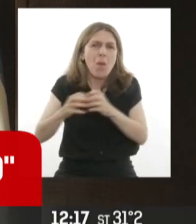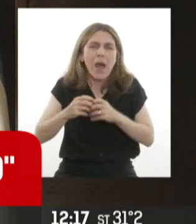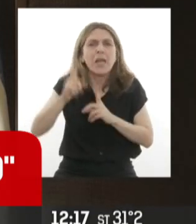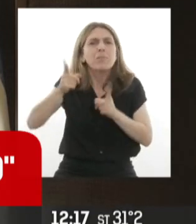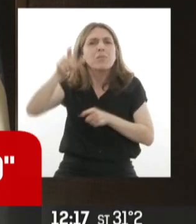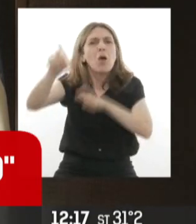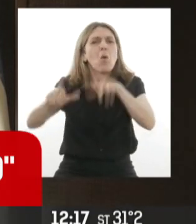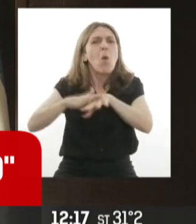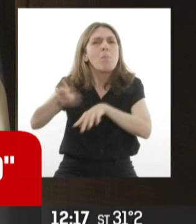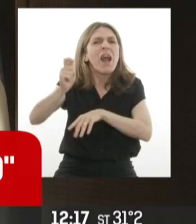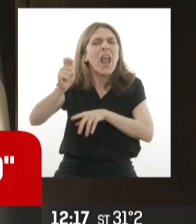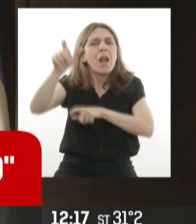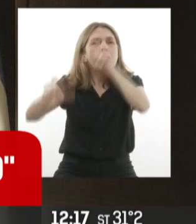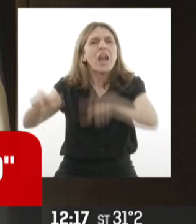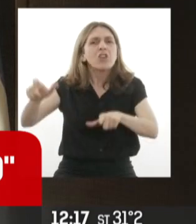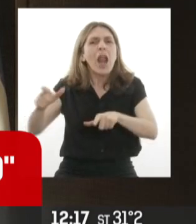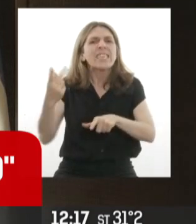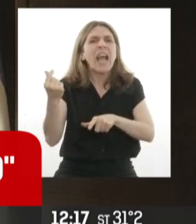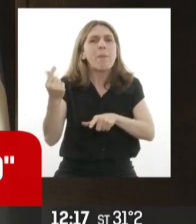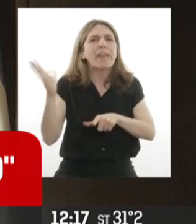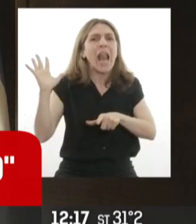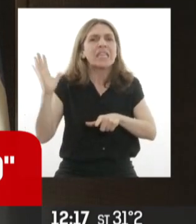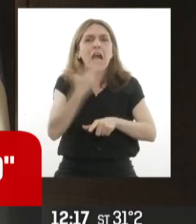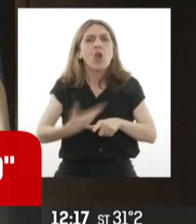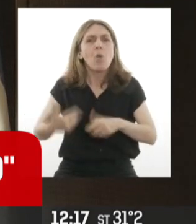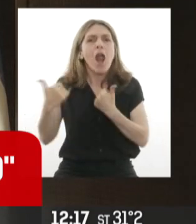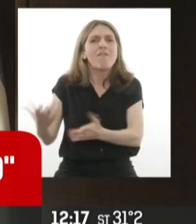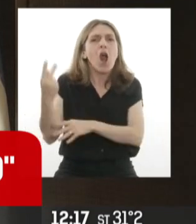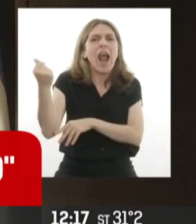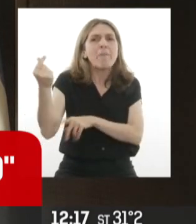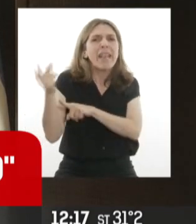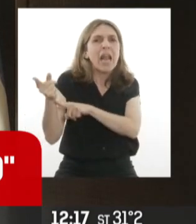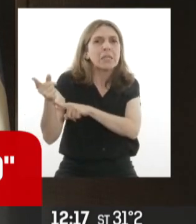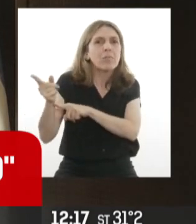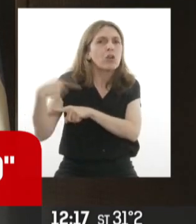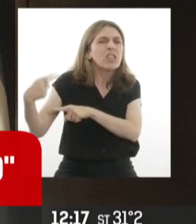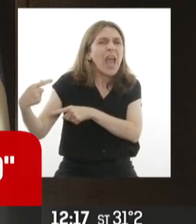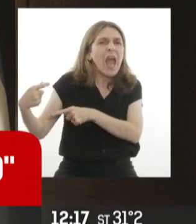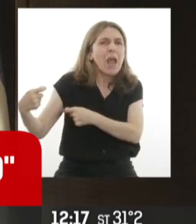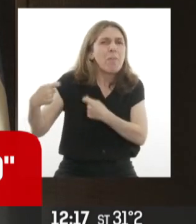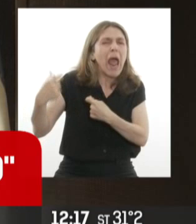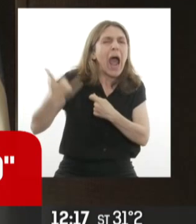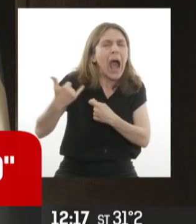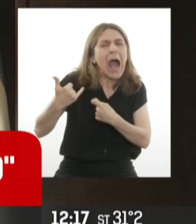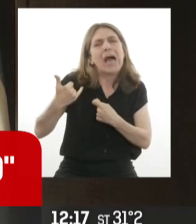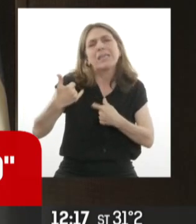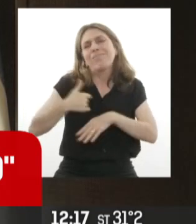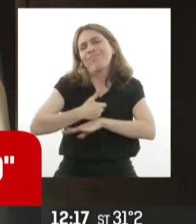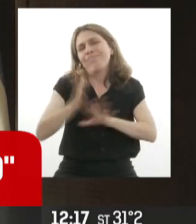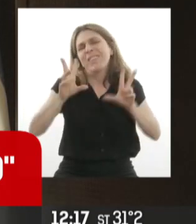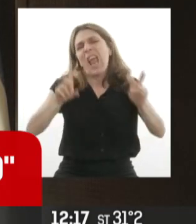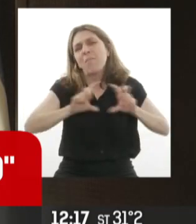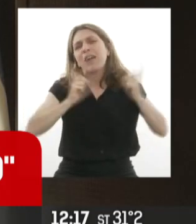cultores de la productividad capitalista, que siempre nos generan enormes dolores sociales.